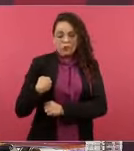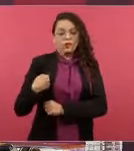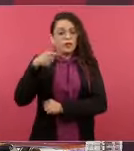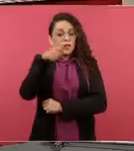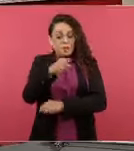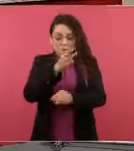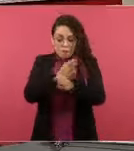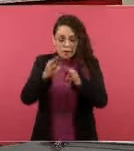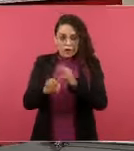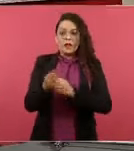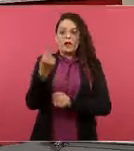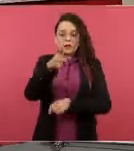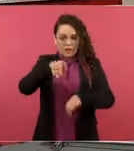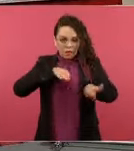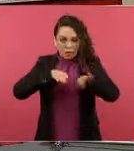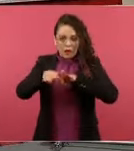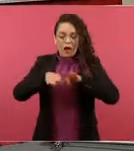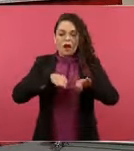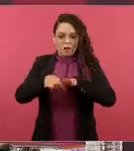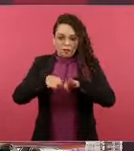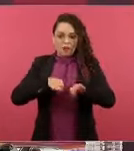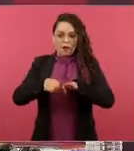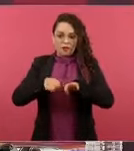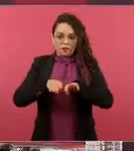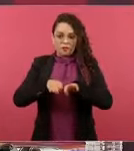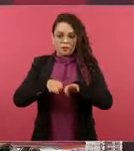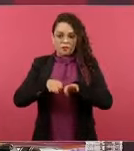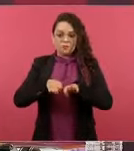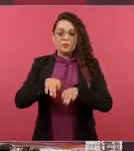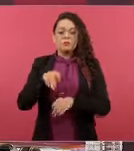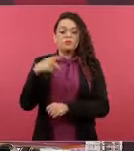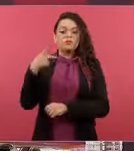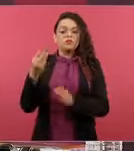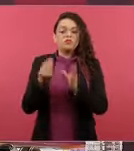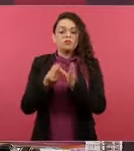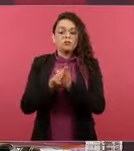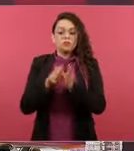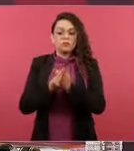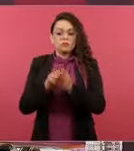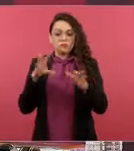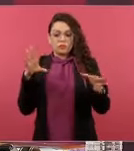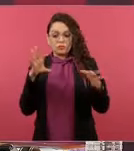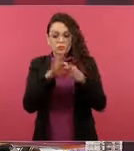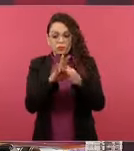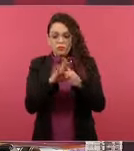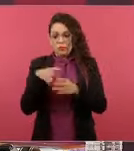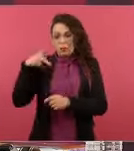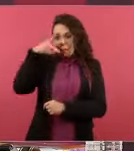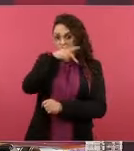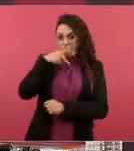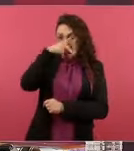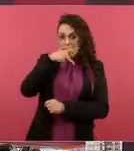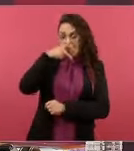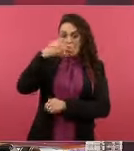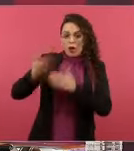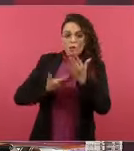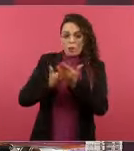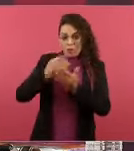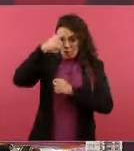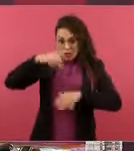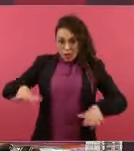estos materiales. Lo otro corresponde a una estación que no va pegada a la propuesta pedagógica de